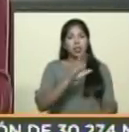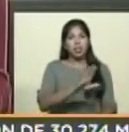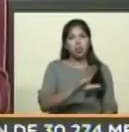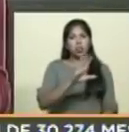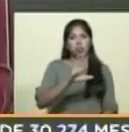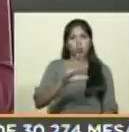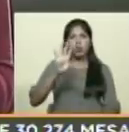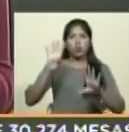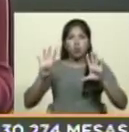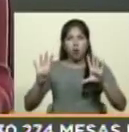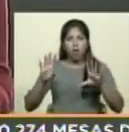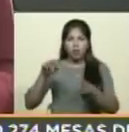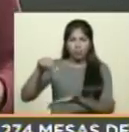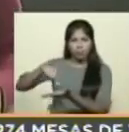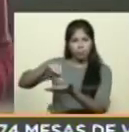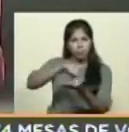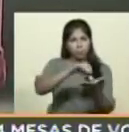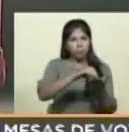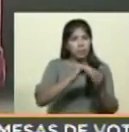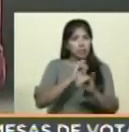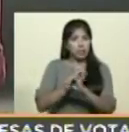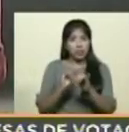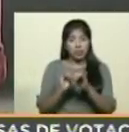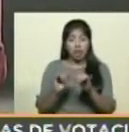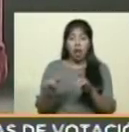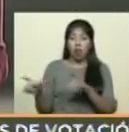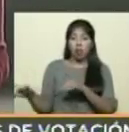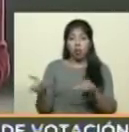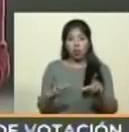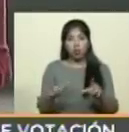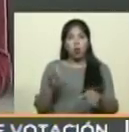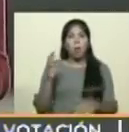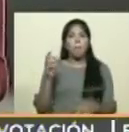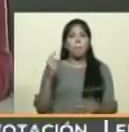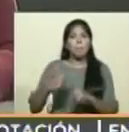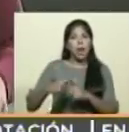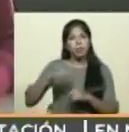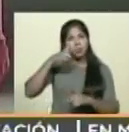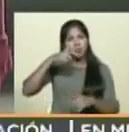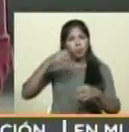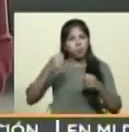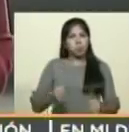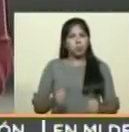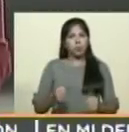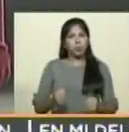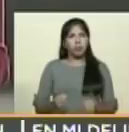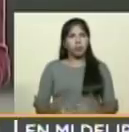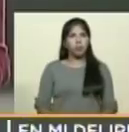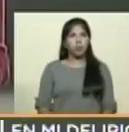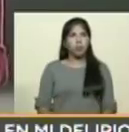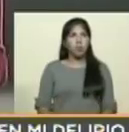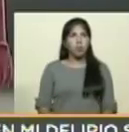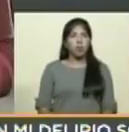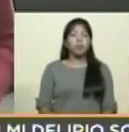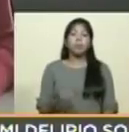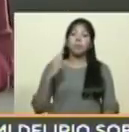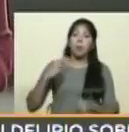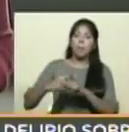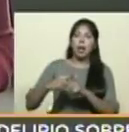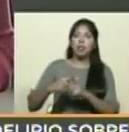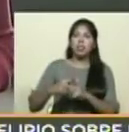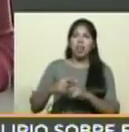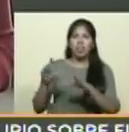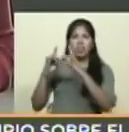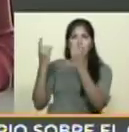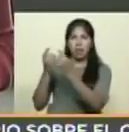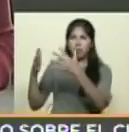13.559 centros de votación también están activos, al igual que los efectivos del Plan República. También se ha rechazado contundentemente las declaraciones